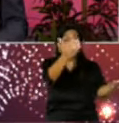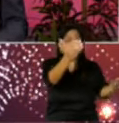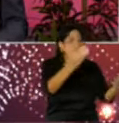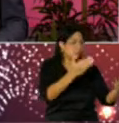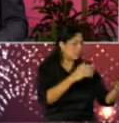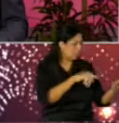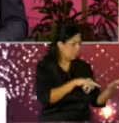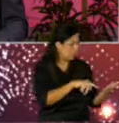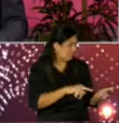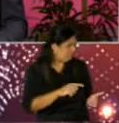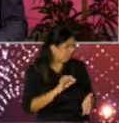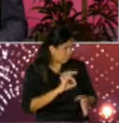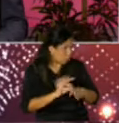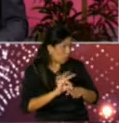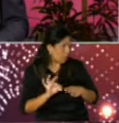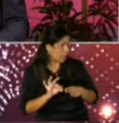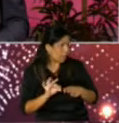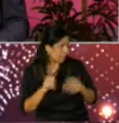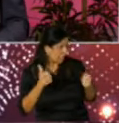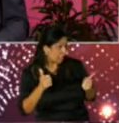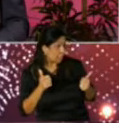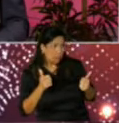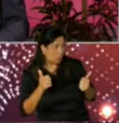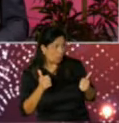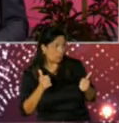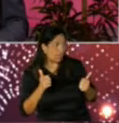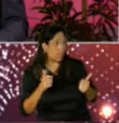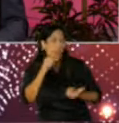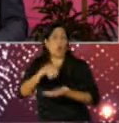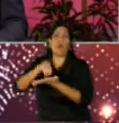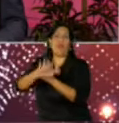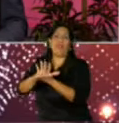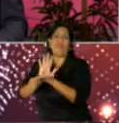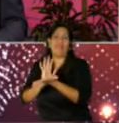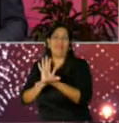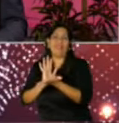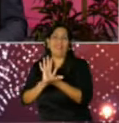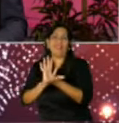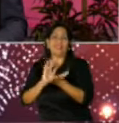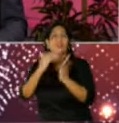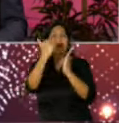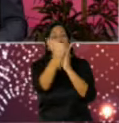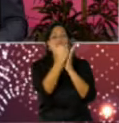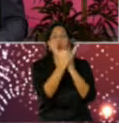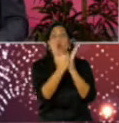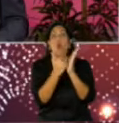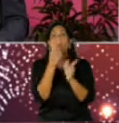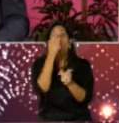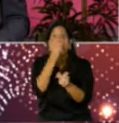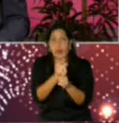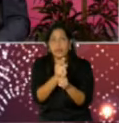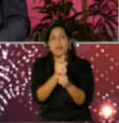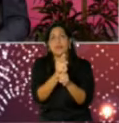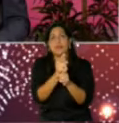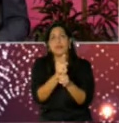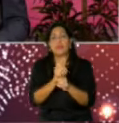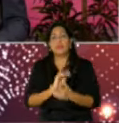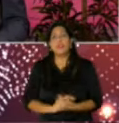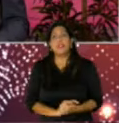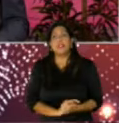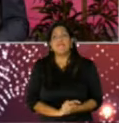que tener una evidencia, ¿verdad?, fuerte para que esto sea incluido en un protocolo del Task Force.